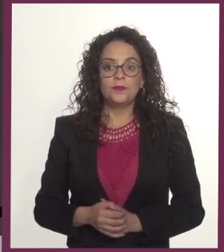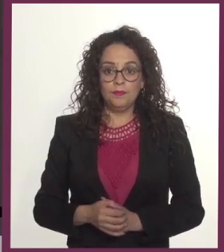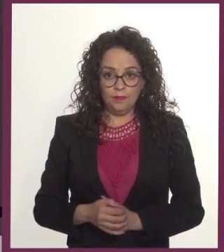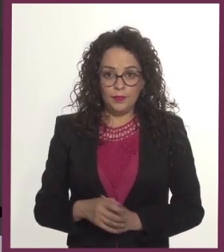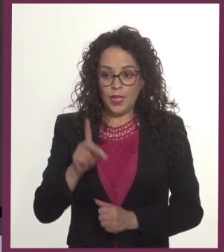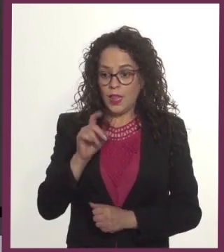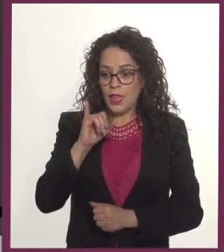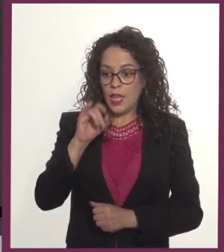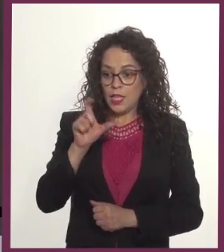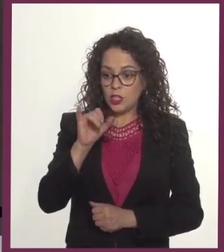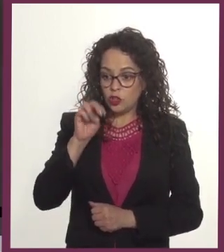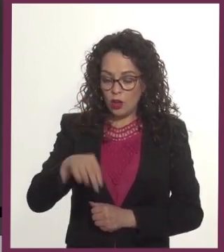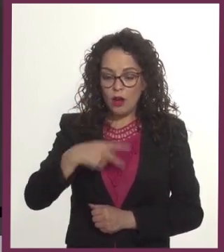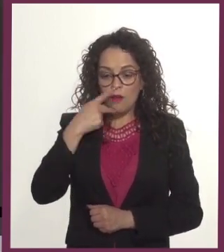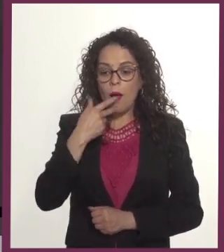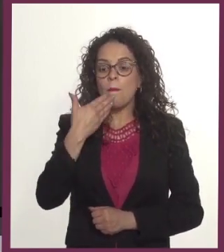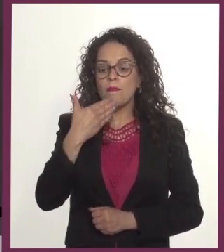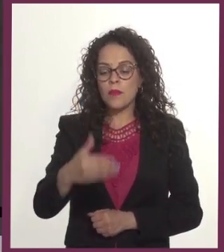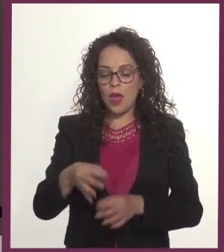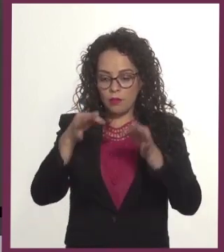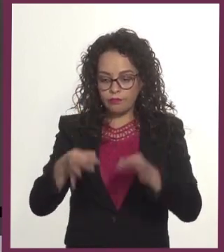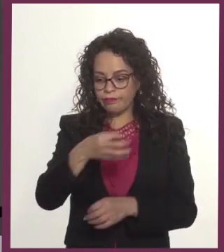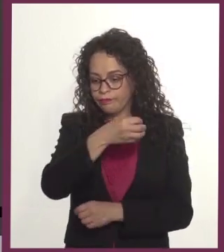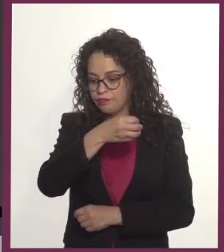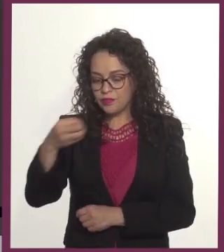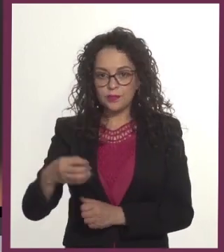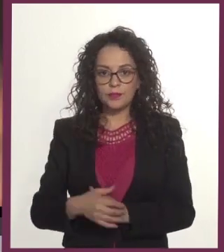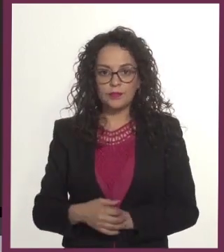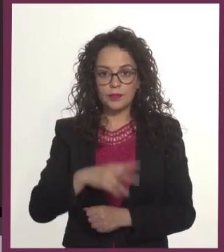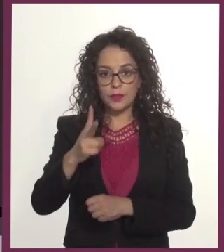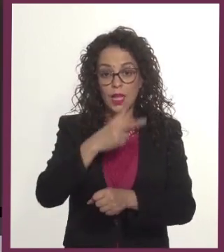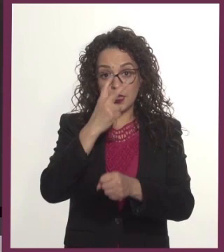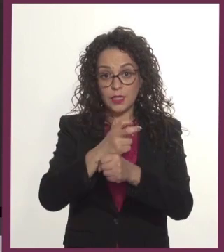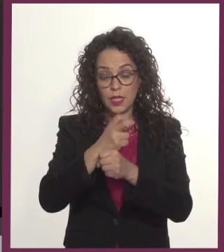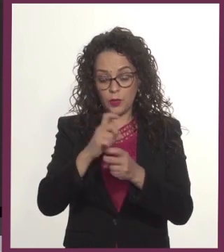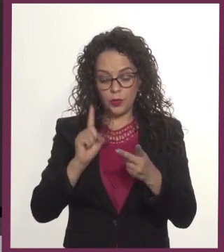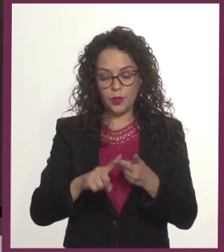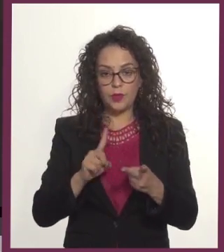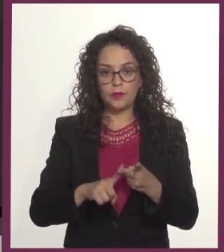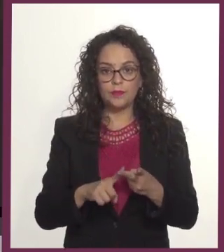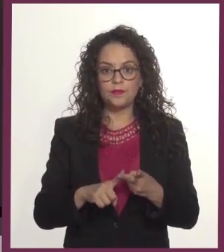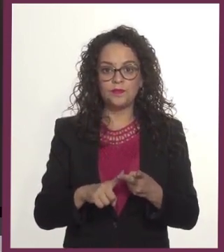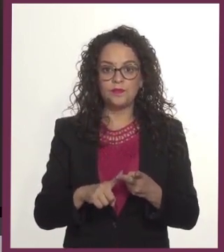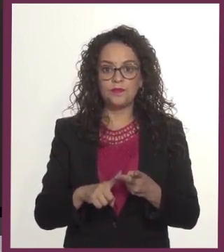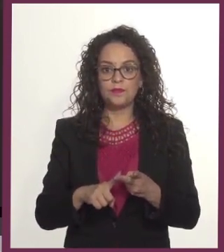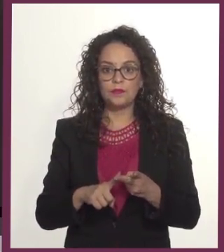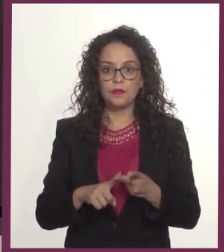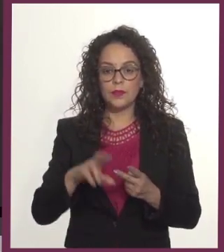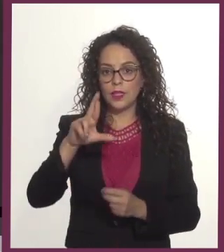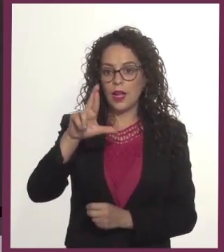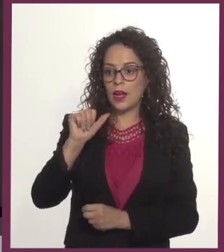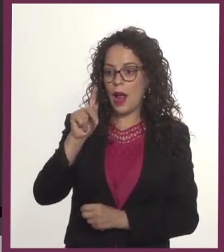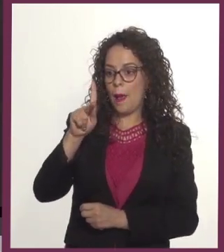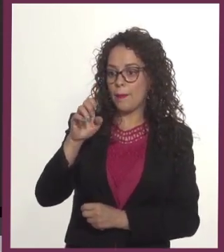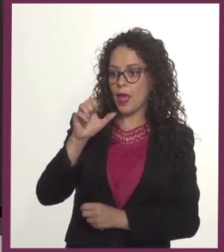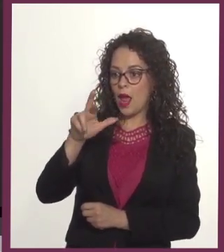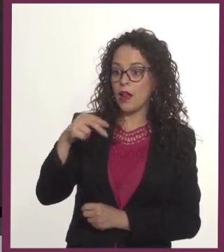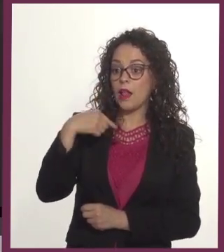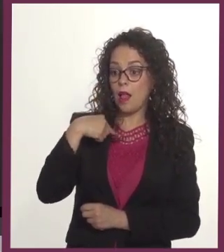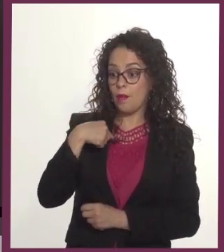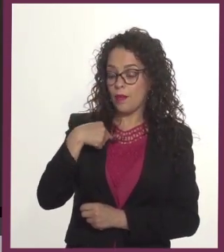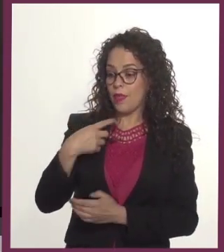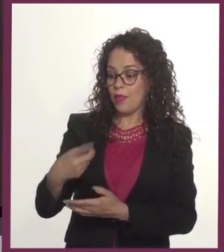La dicción es hablar bien el discurso. Ese es mi primer verso. La dicción es hablar bien el